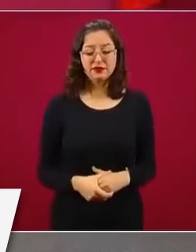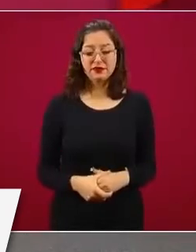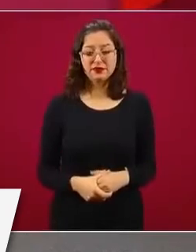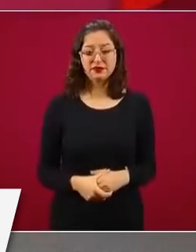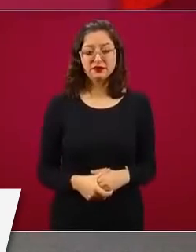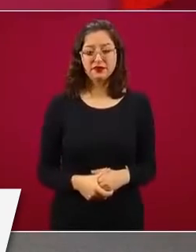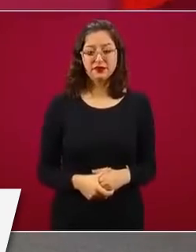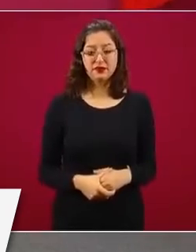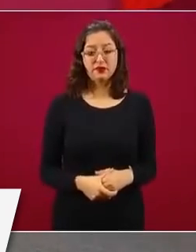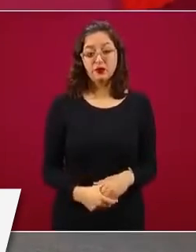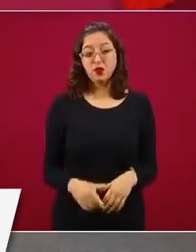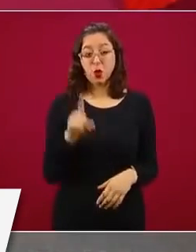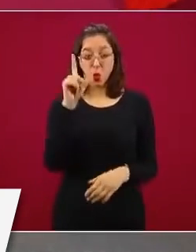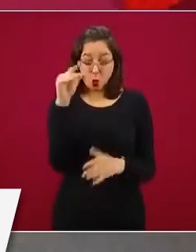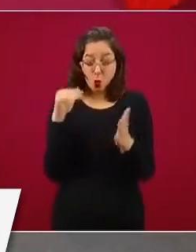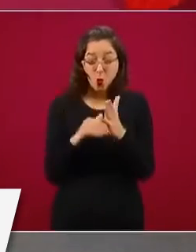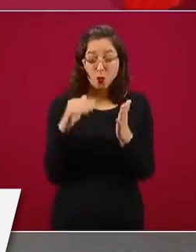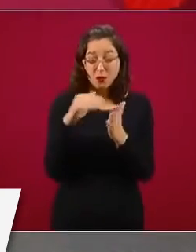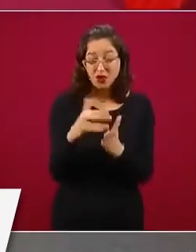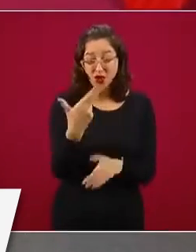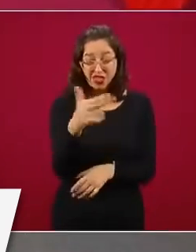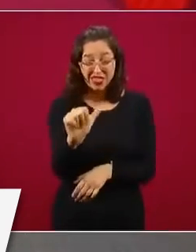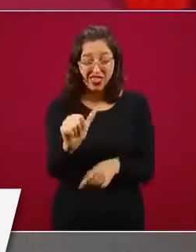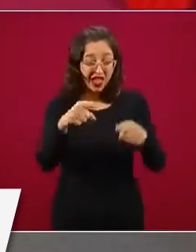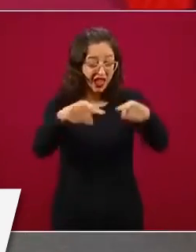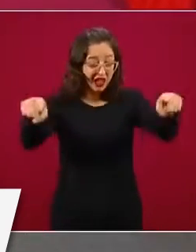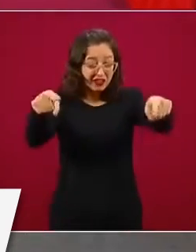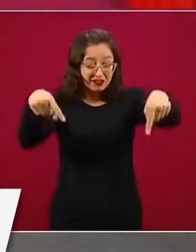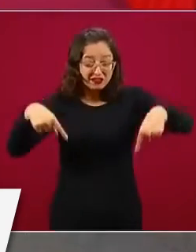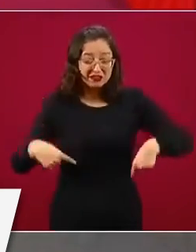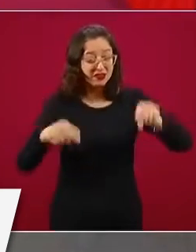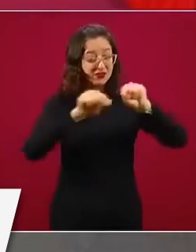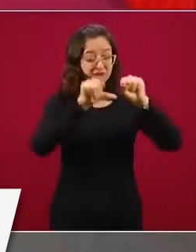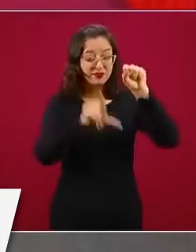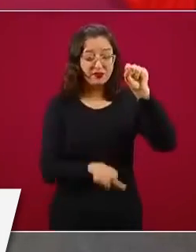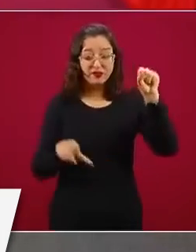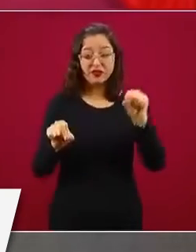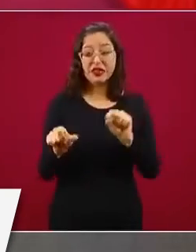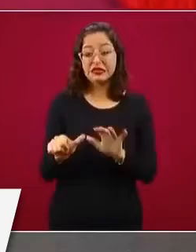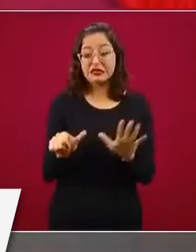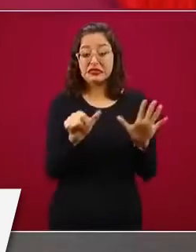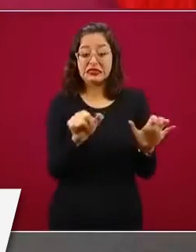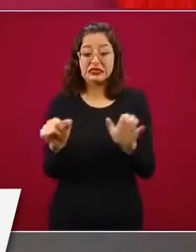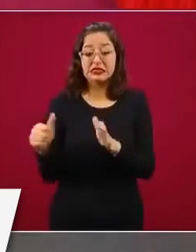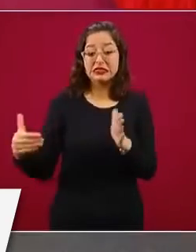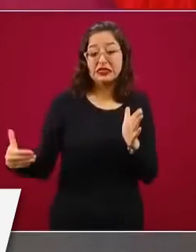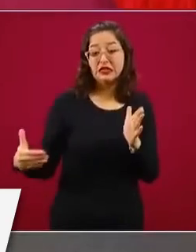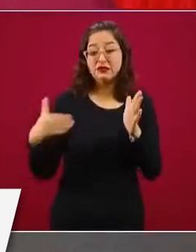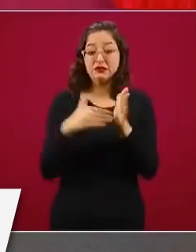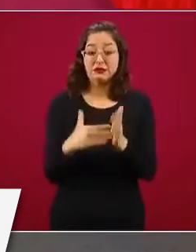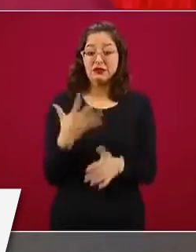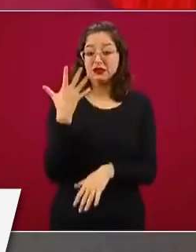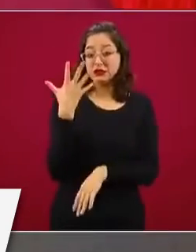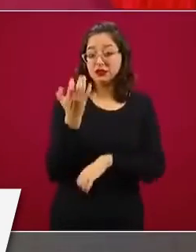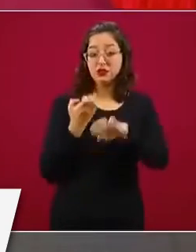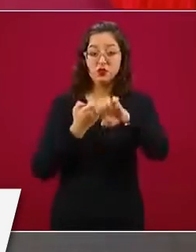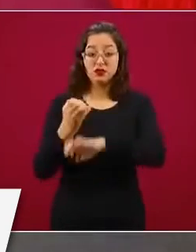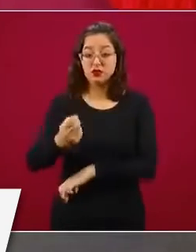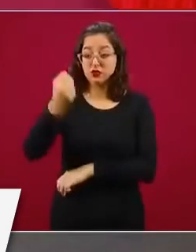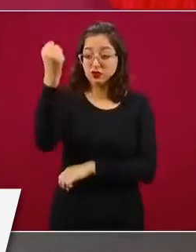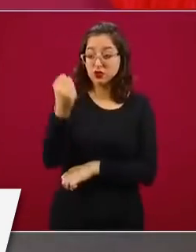Cuando hablamos de 1 millón de hectáreas a nivel nacional y 600,000 nada más en 5 estados del